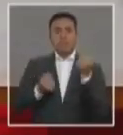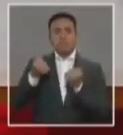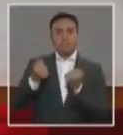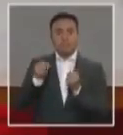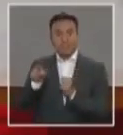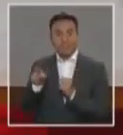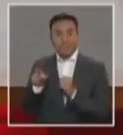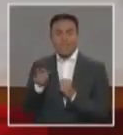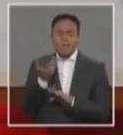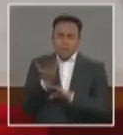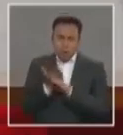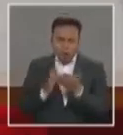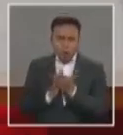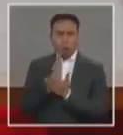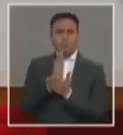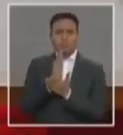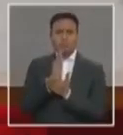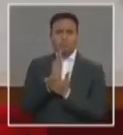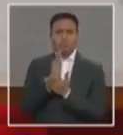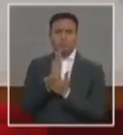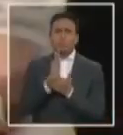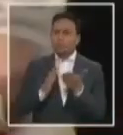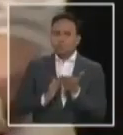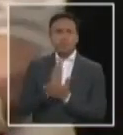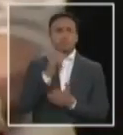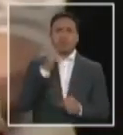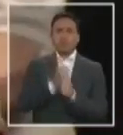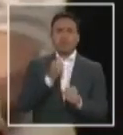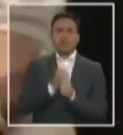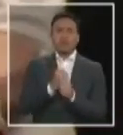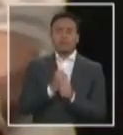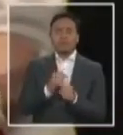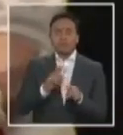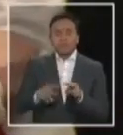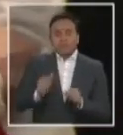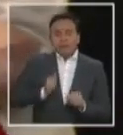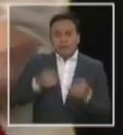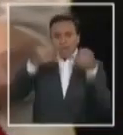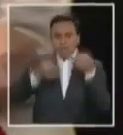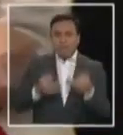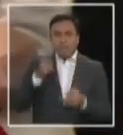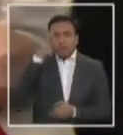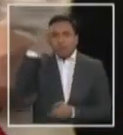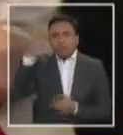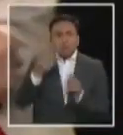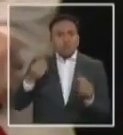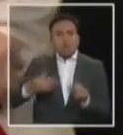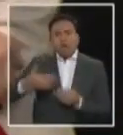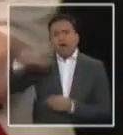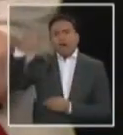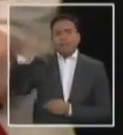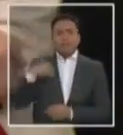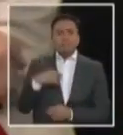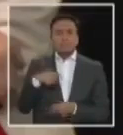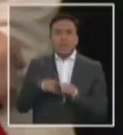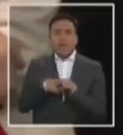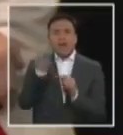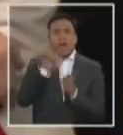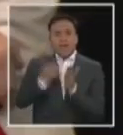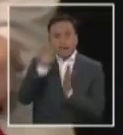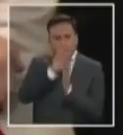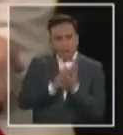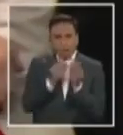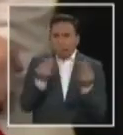atravesando un conflicto un conflicto que acaba de dar pie por ejemplo a una huelga de mujeres de trabajadoras y trabajad ades que